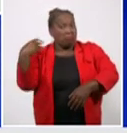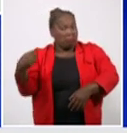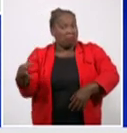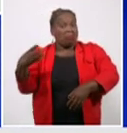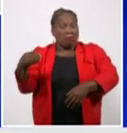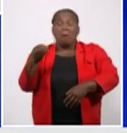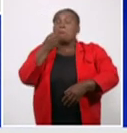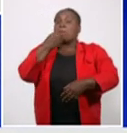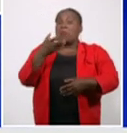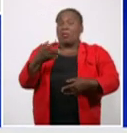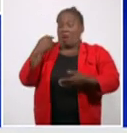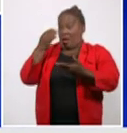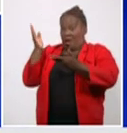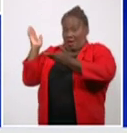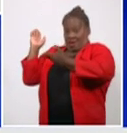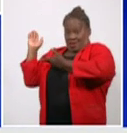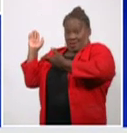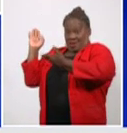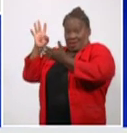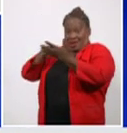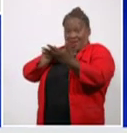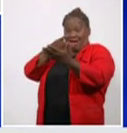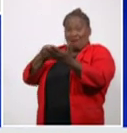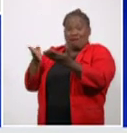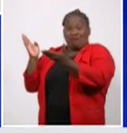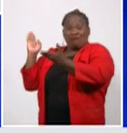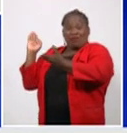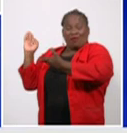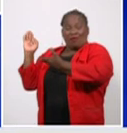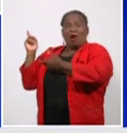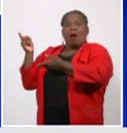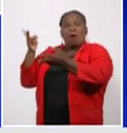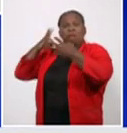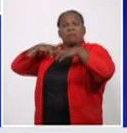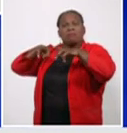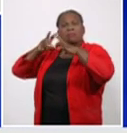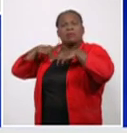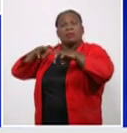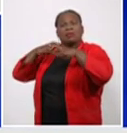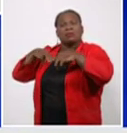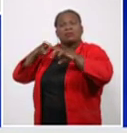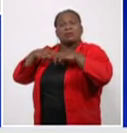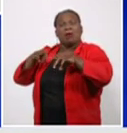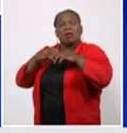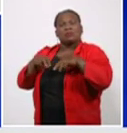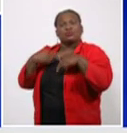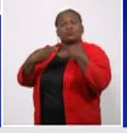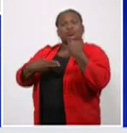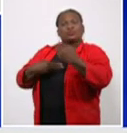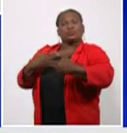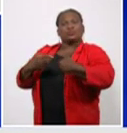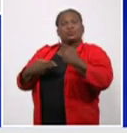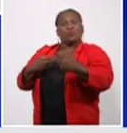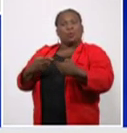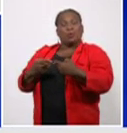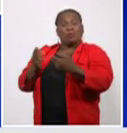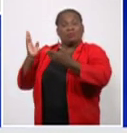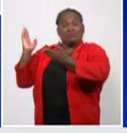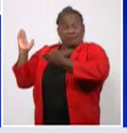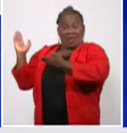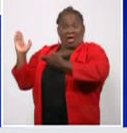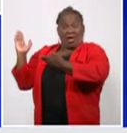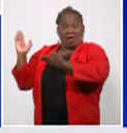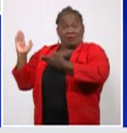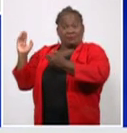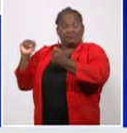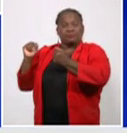mostrando un gráfico de un estudio que se realizó en el cual se plantea